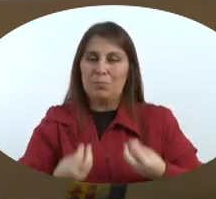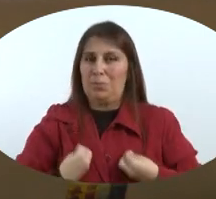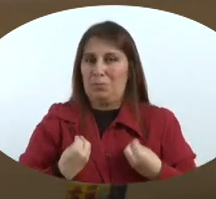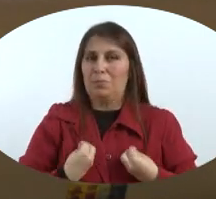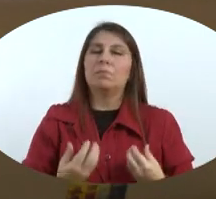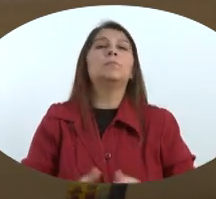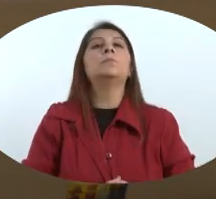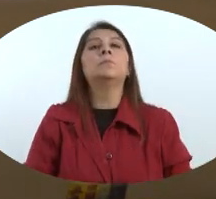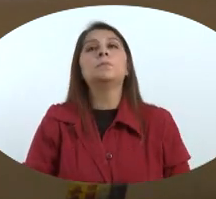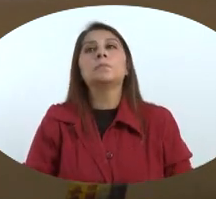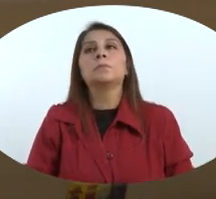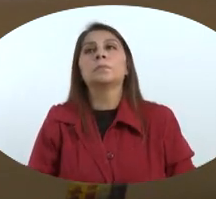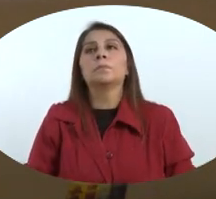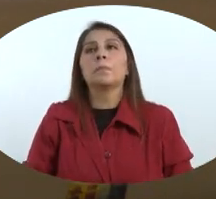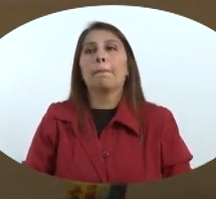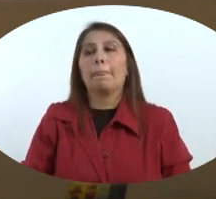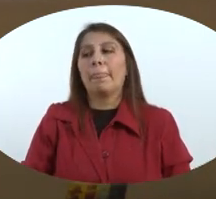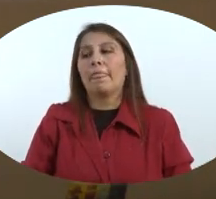universidad